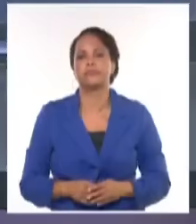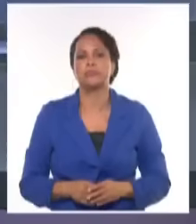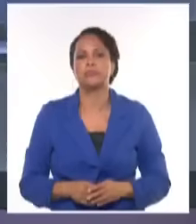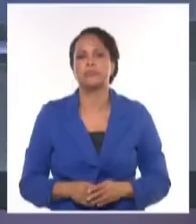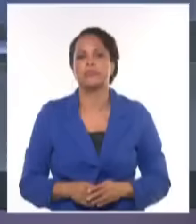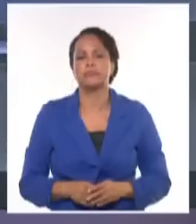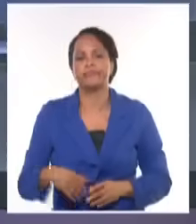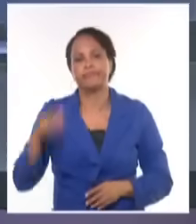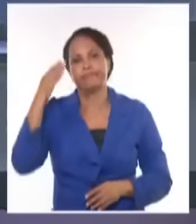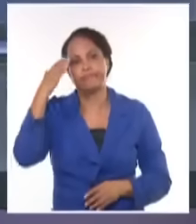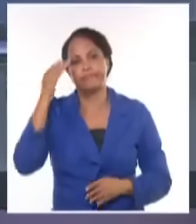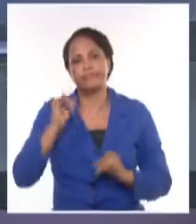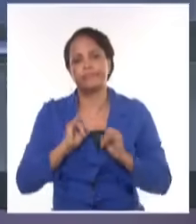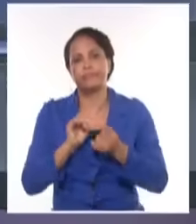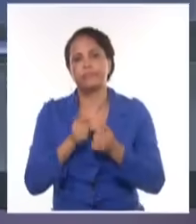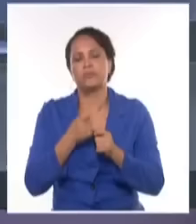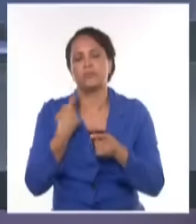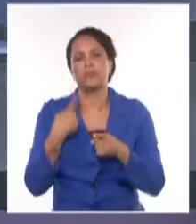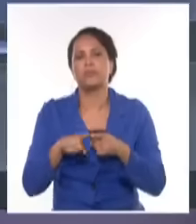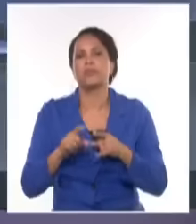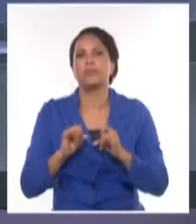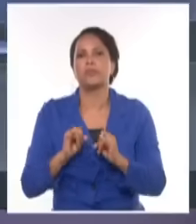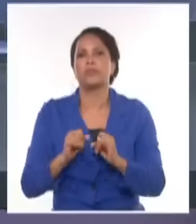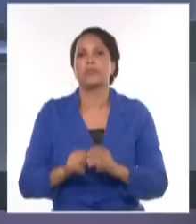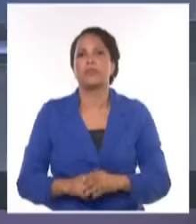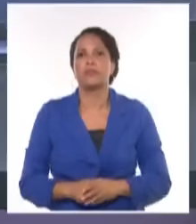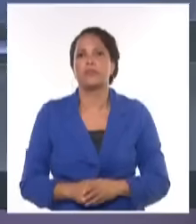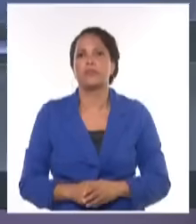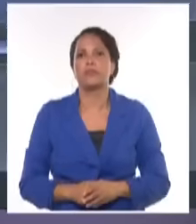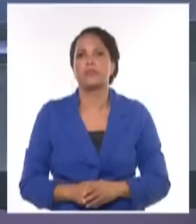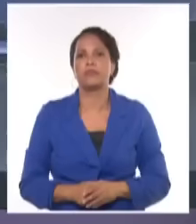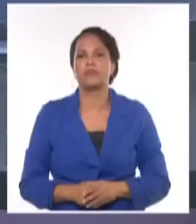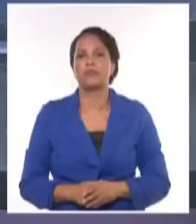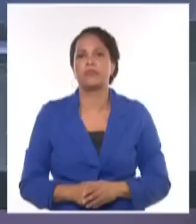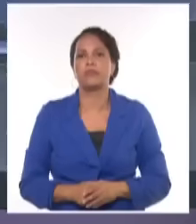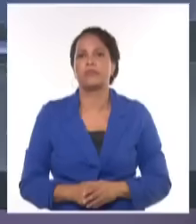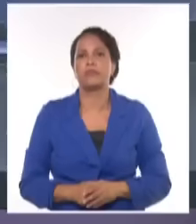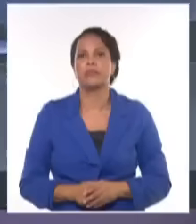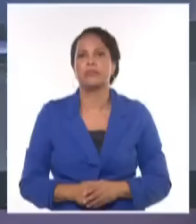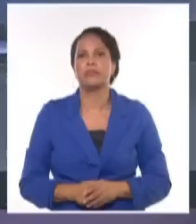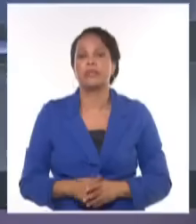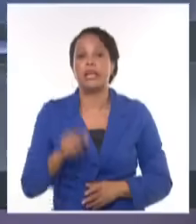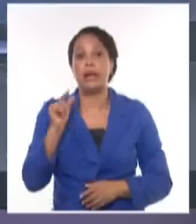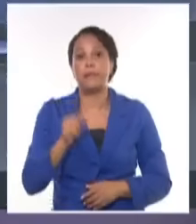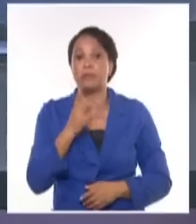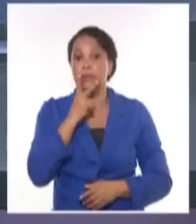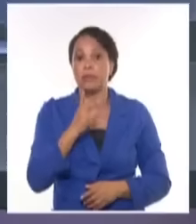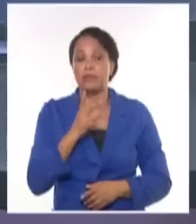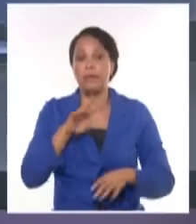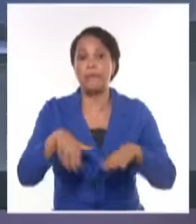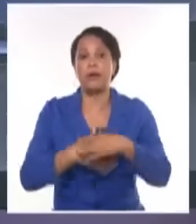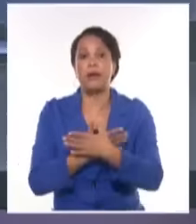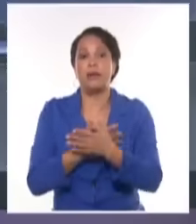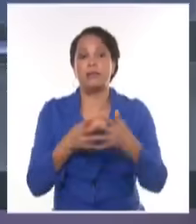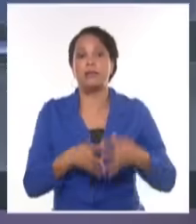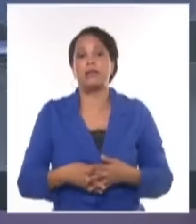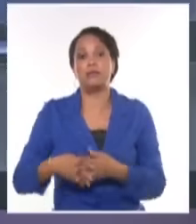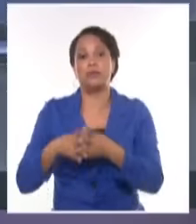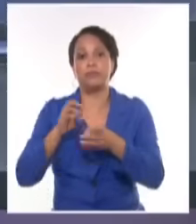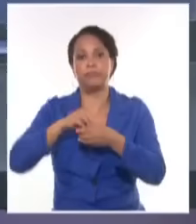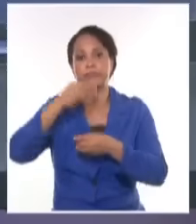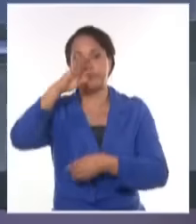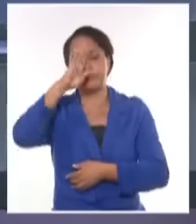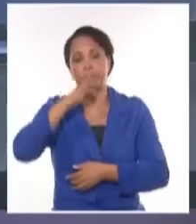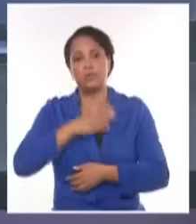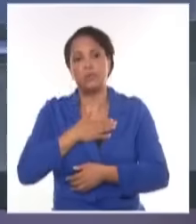Muchas gracias. Nosotros ahora avanzamos con otros temas. El encargado de negocios de la Embajada de los Estados Unidos en Cuba, Mike Hammer, conmemoró en